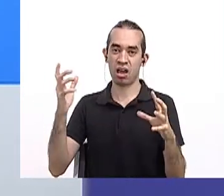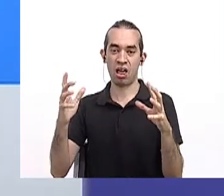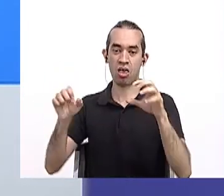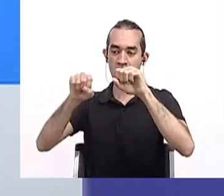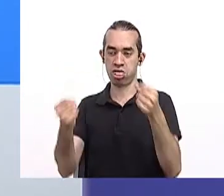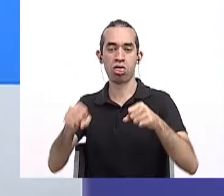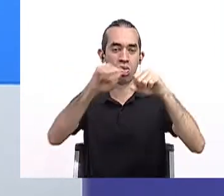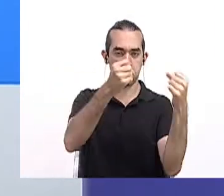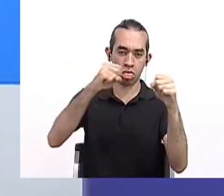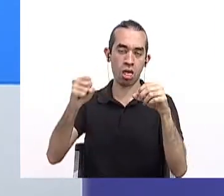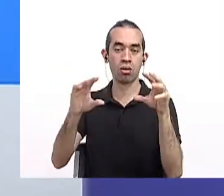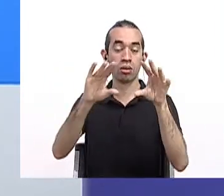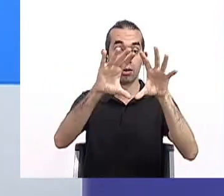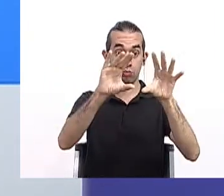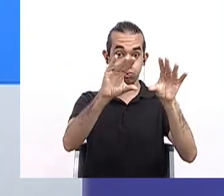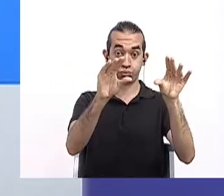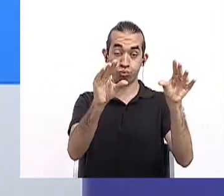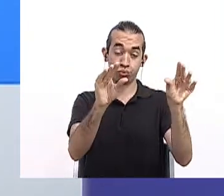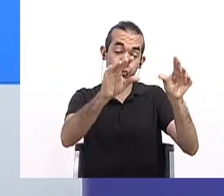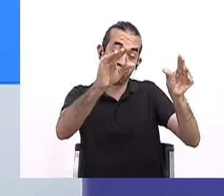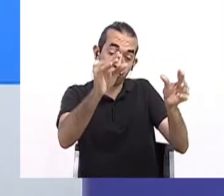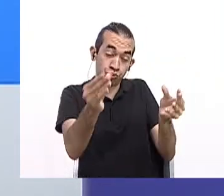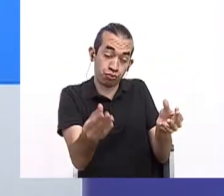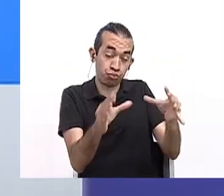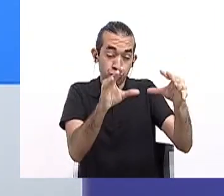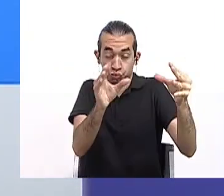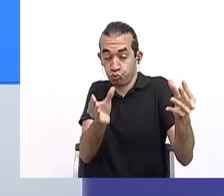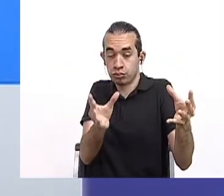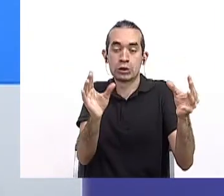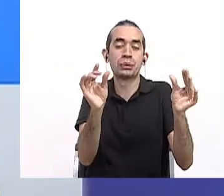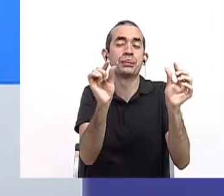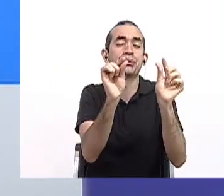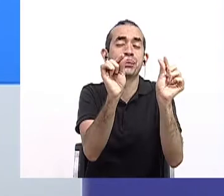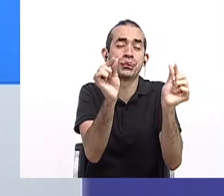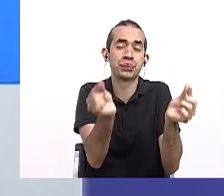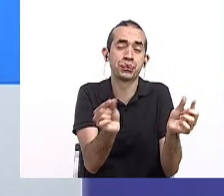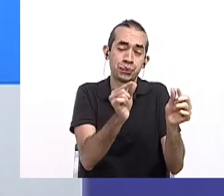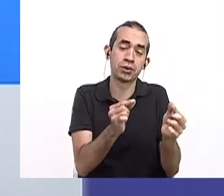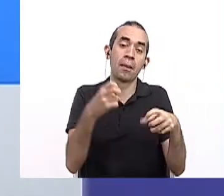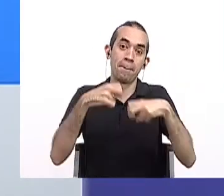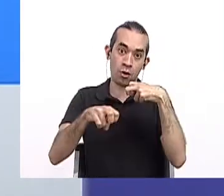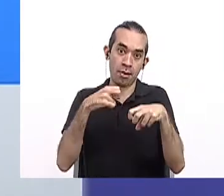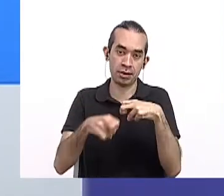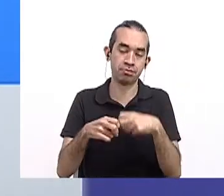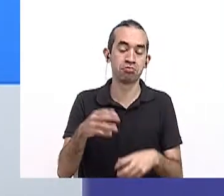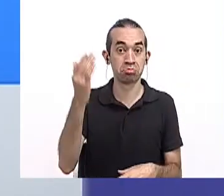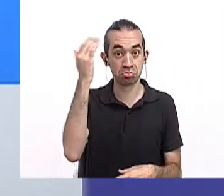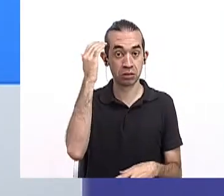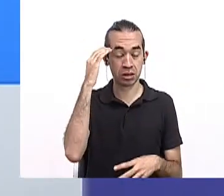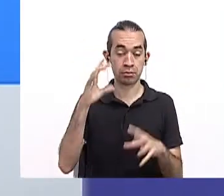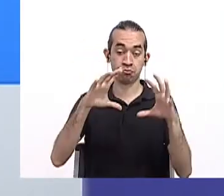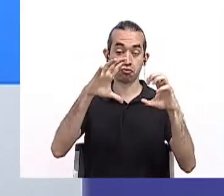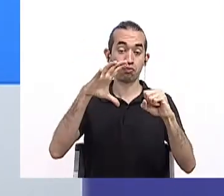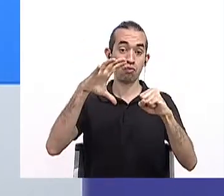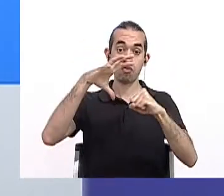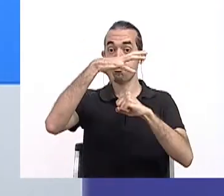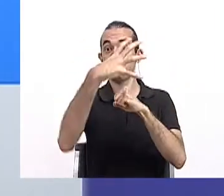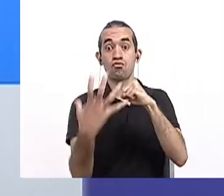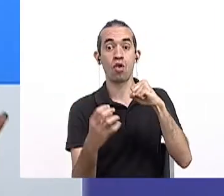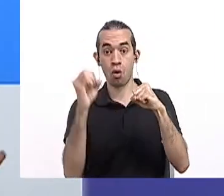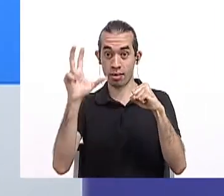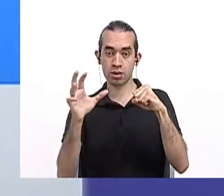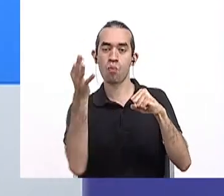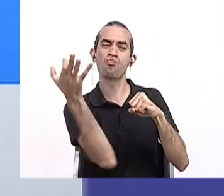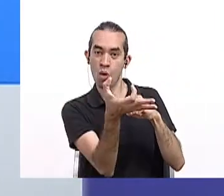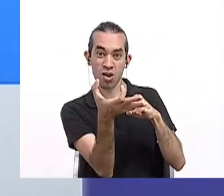en la capa de ozono ha provocado grandes problemas en abril el hoyo ya fue cerrado sin embargo